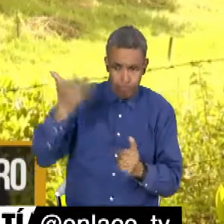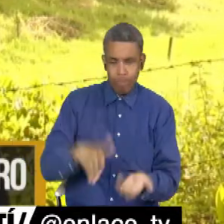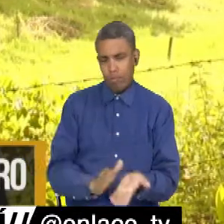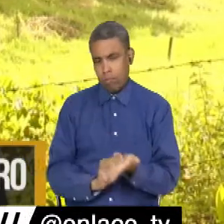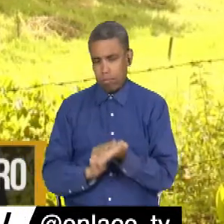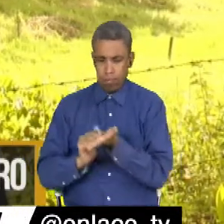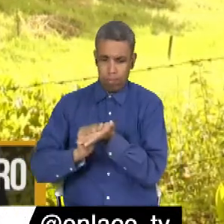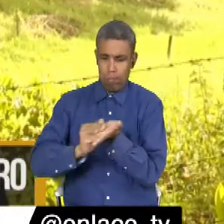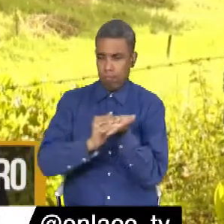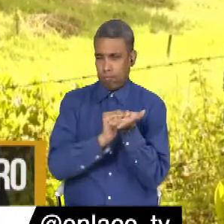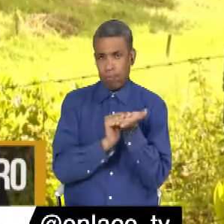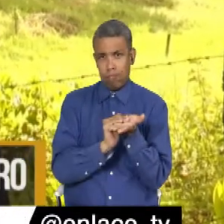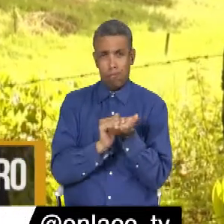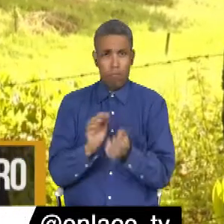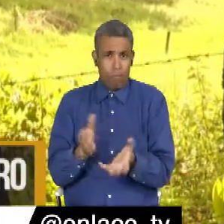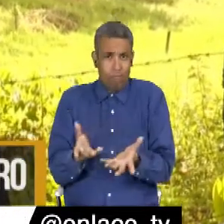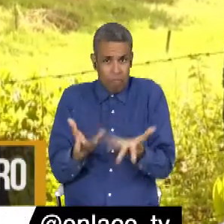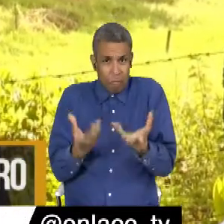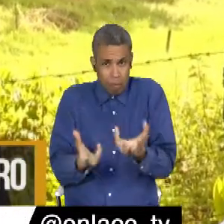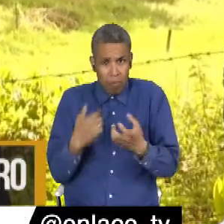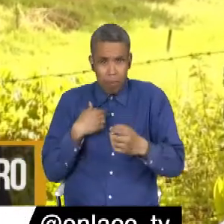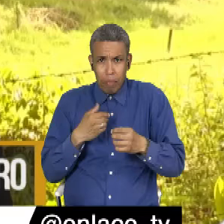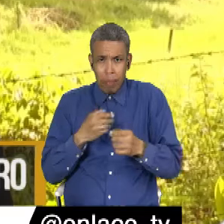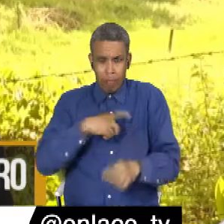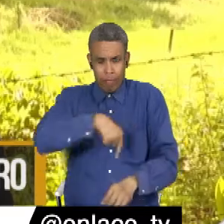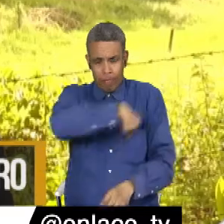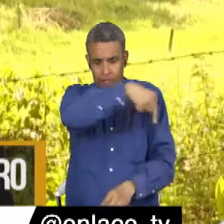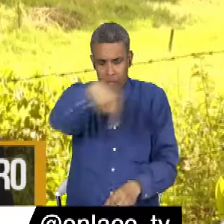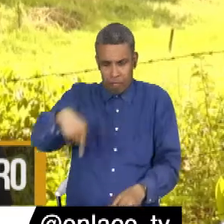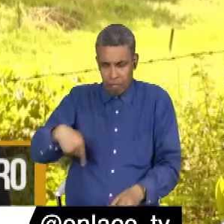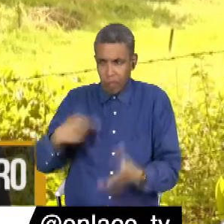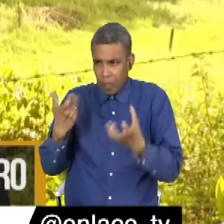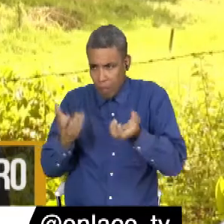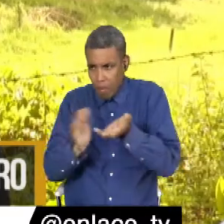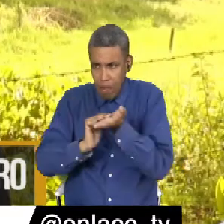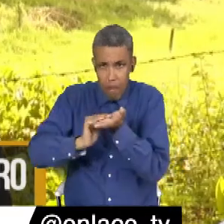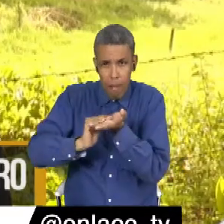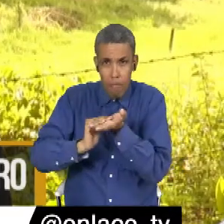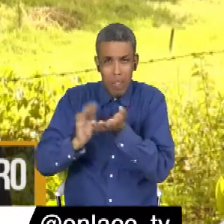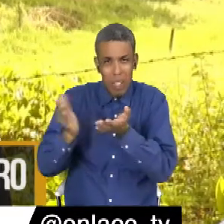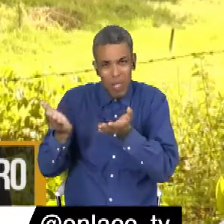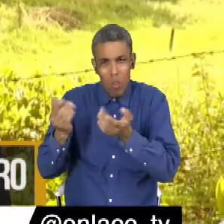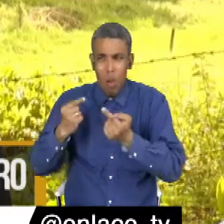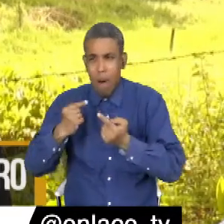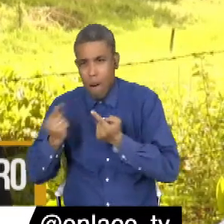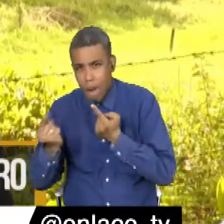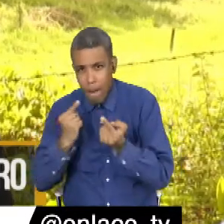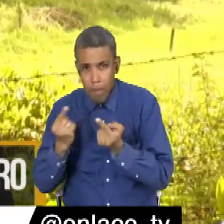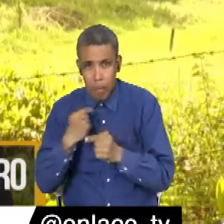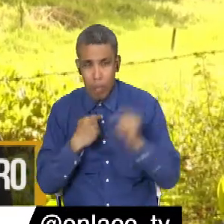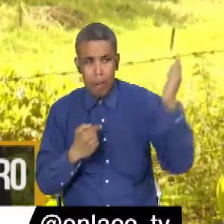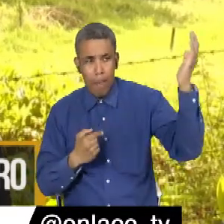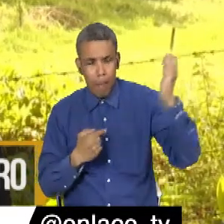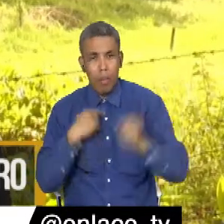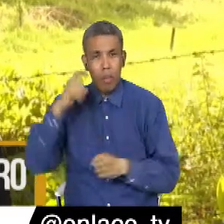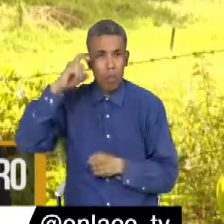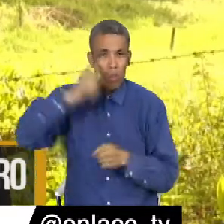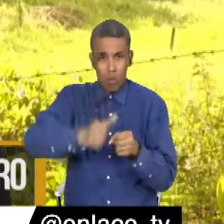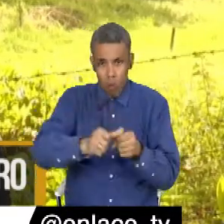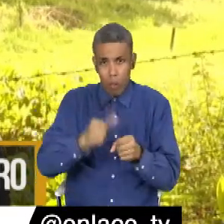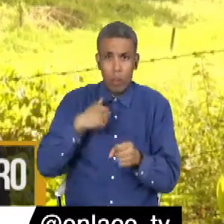organización sindical que se habiliten escenarios de alto nivel para adelantar esta discusión con Ecopetrol y con el gobierno